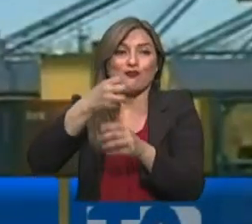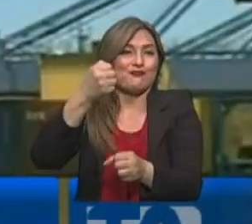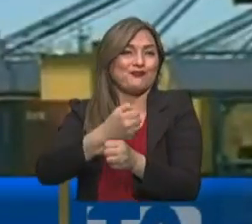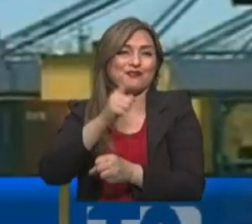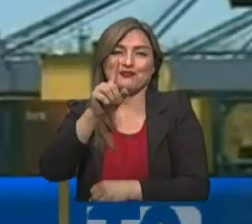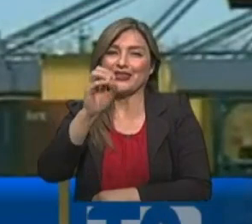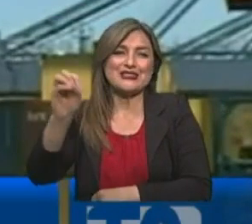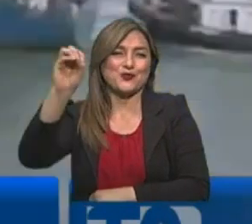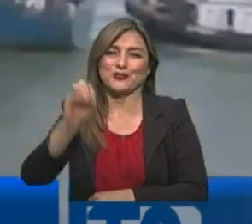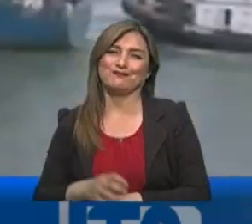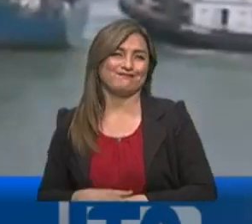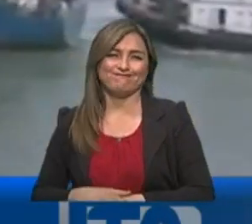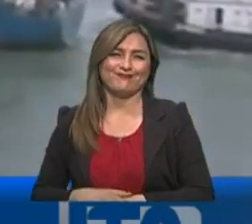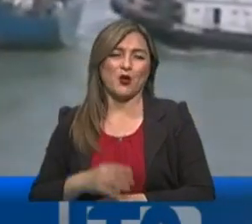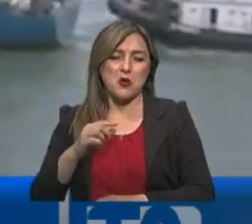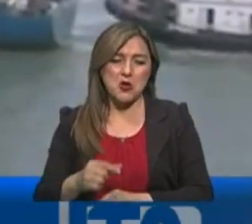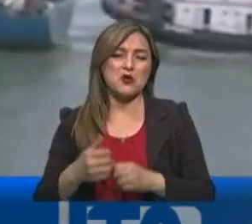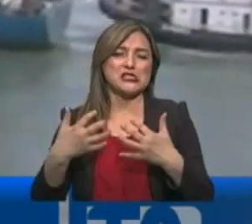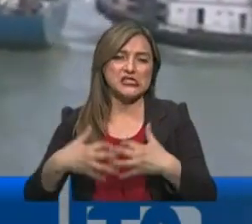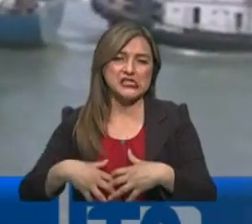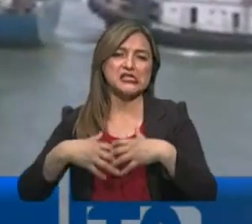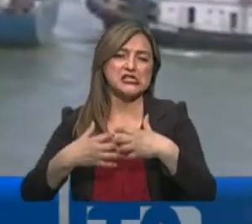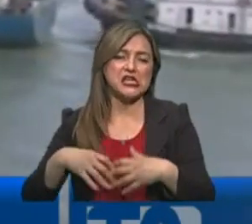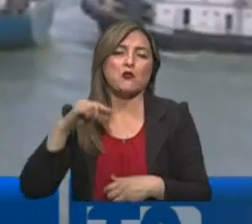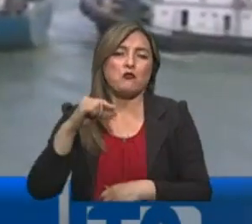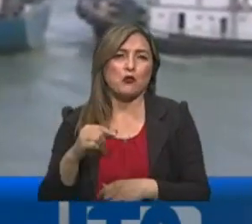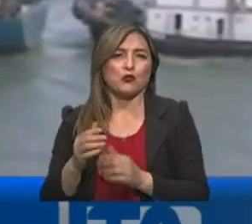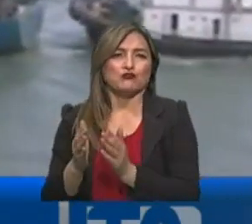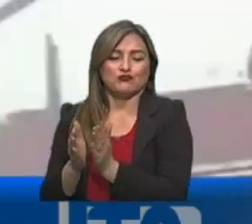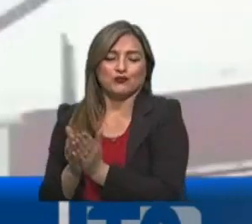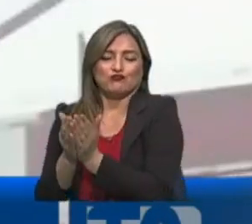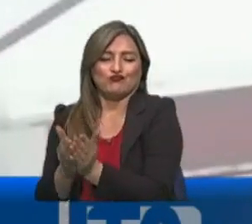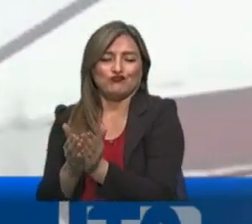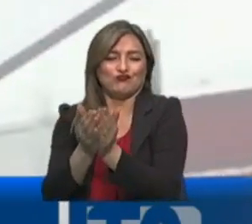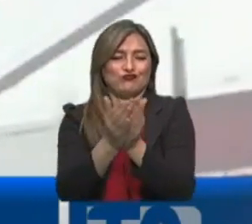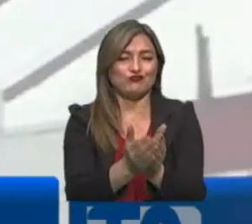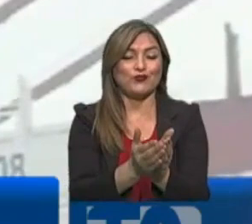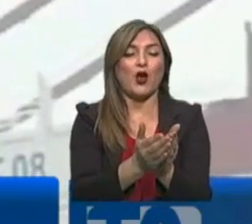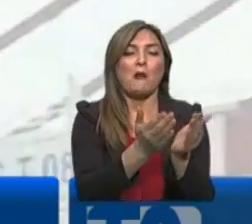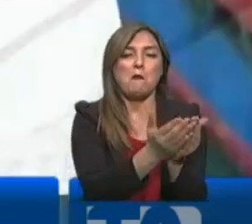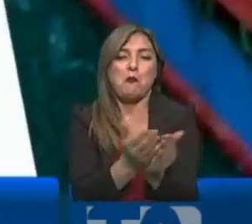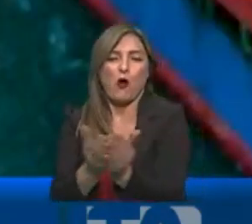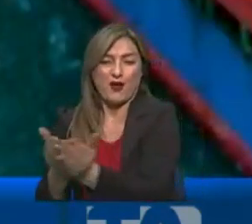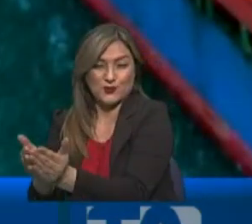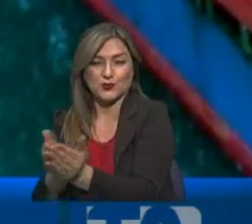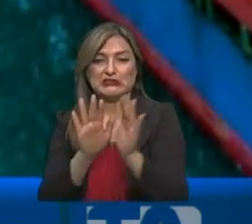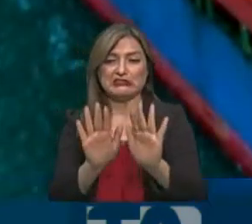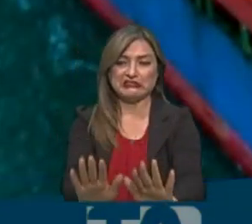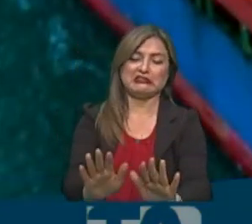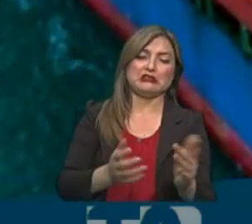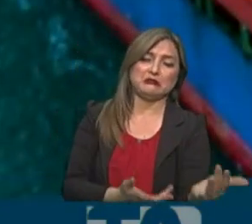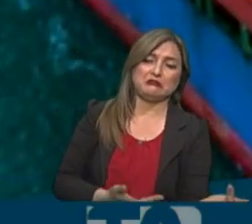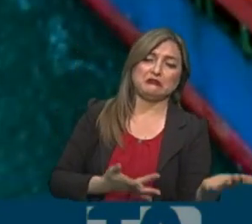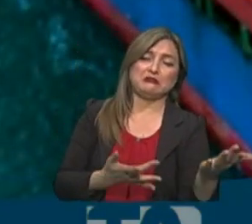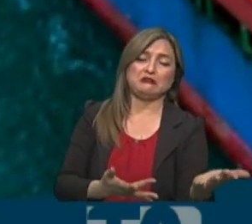al 100%. Los contenedores que llevan y traen mercadería se quedan en los puertos, lo que genera congestión y desabastecimiento. El